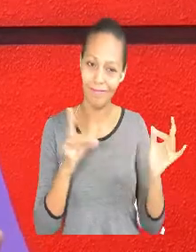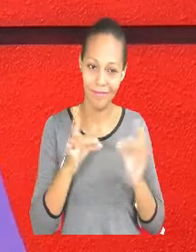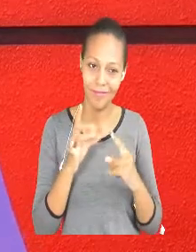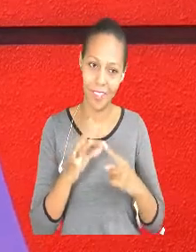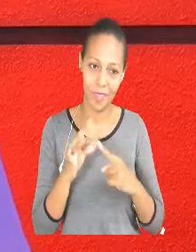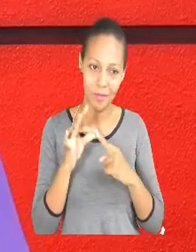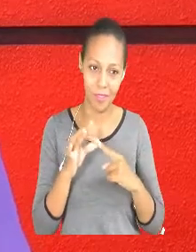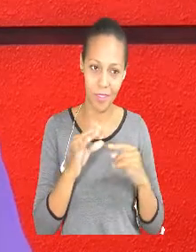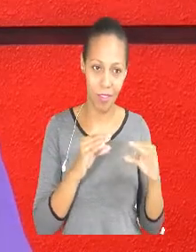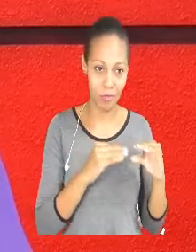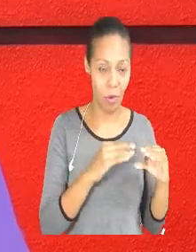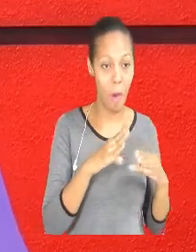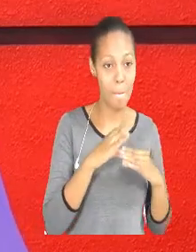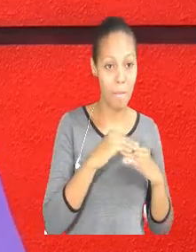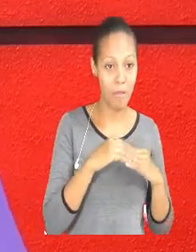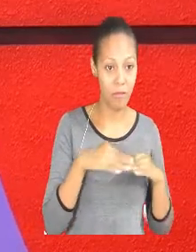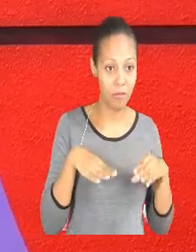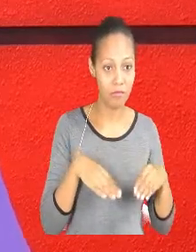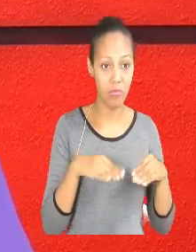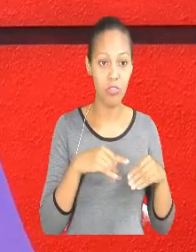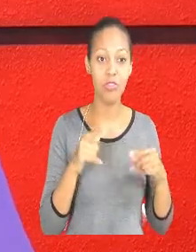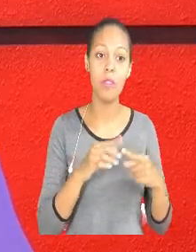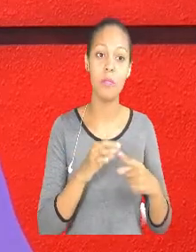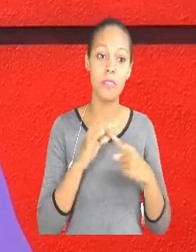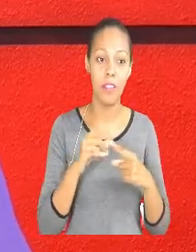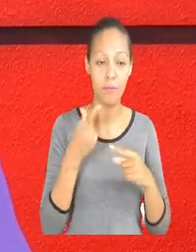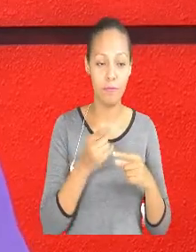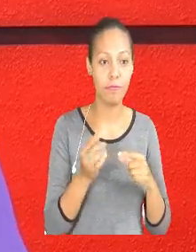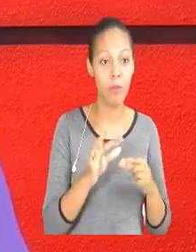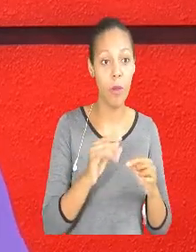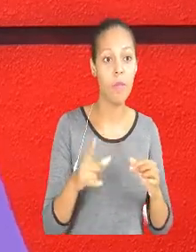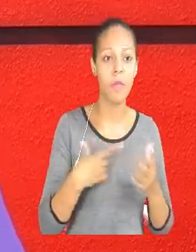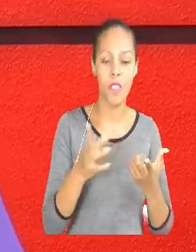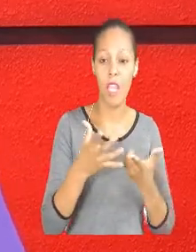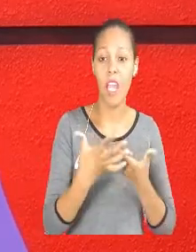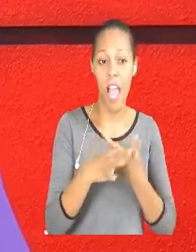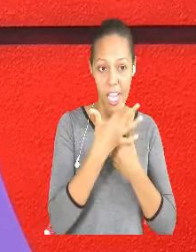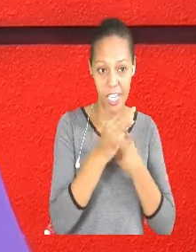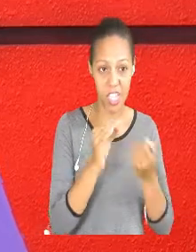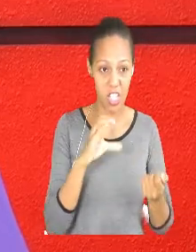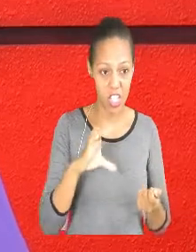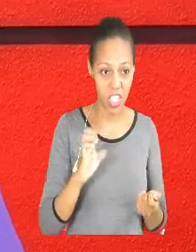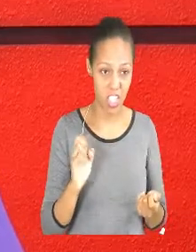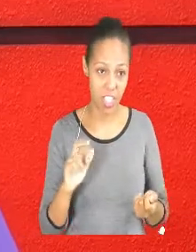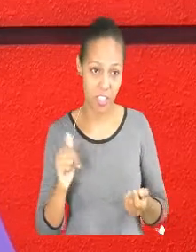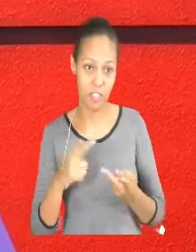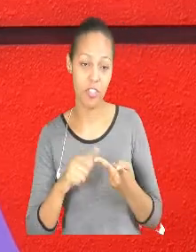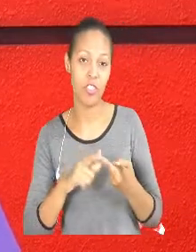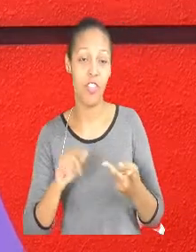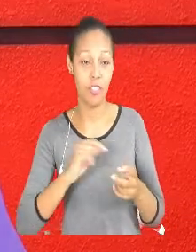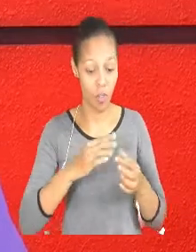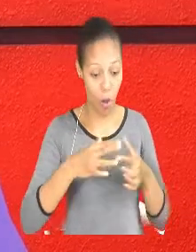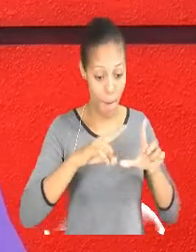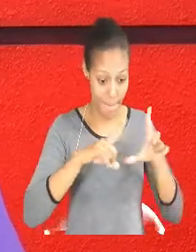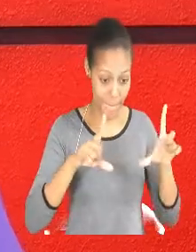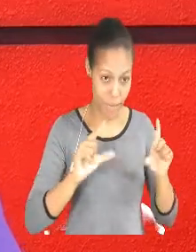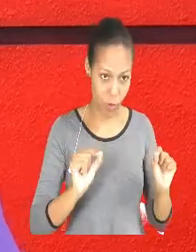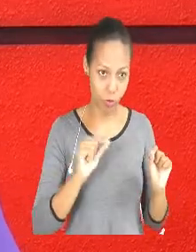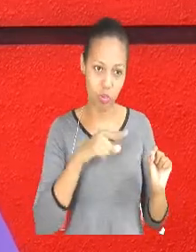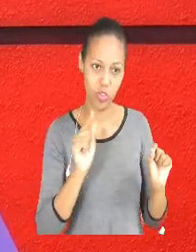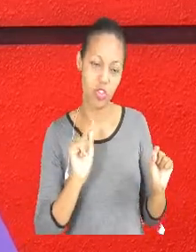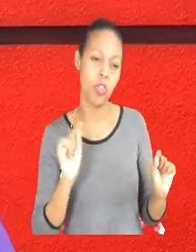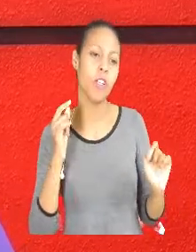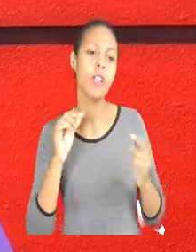pan hecho de la casa con finas hierbas, con trozos de queso cheddar, con jamón York, con salsa de la casa,